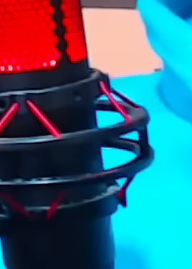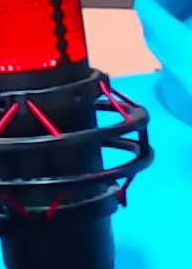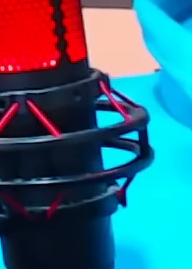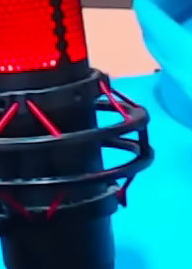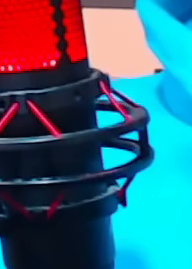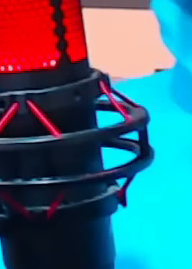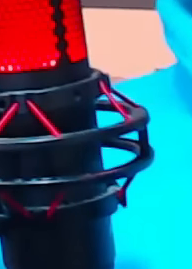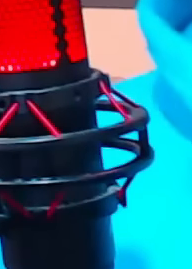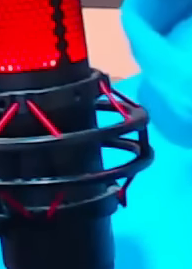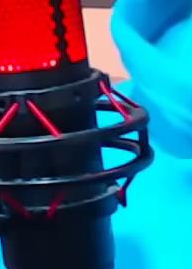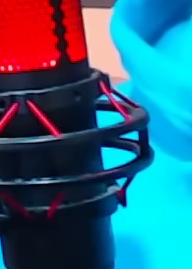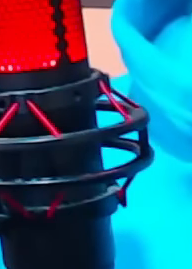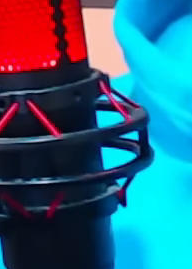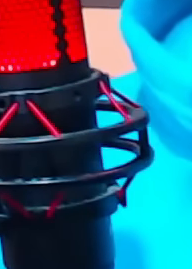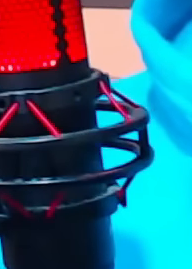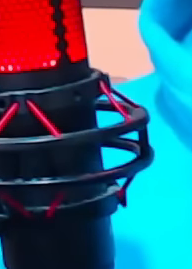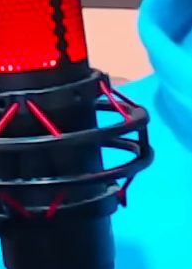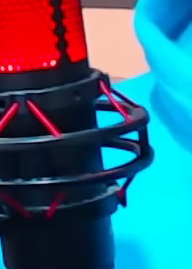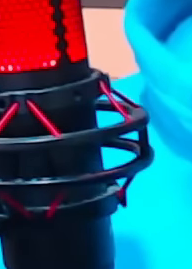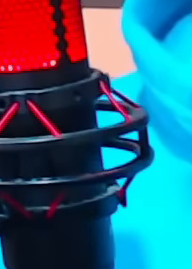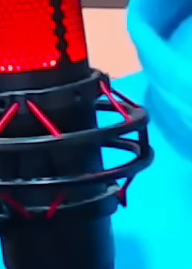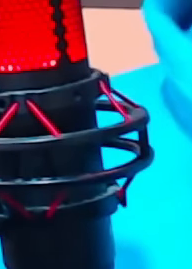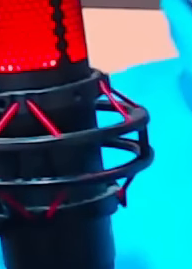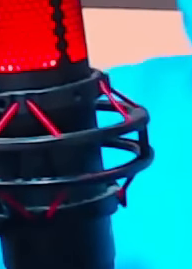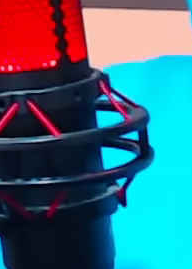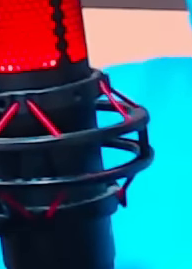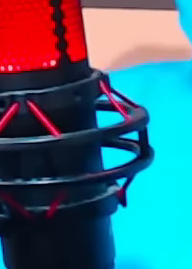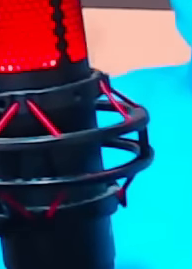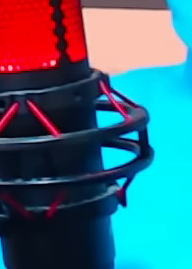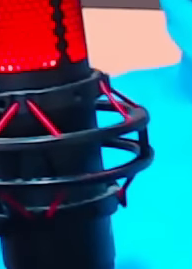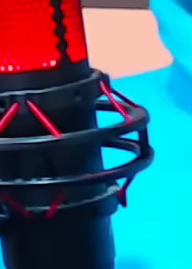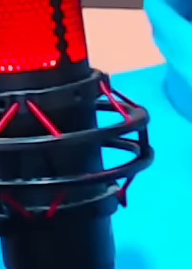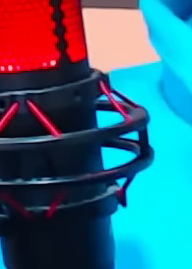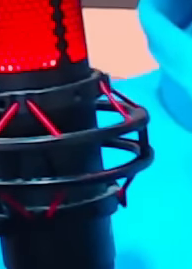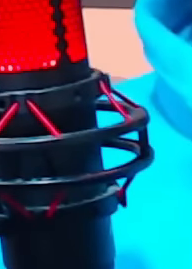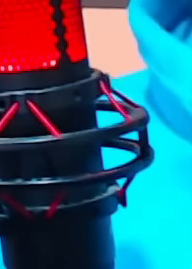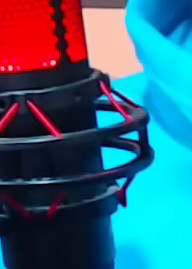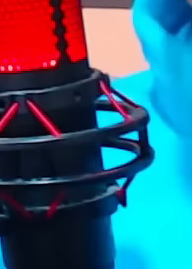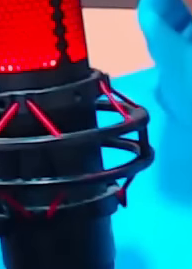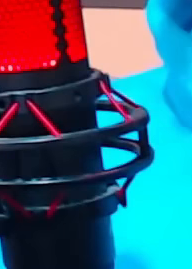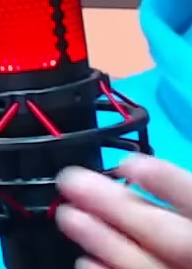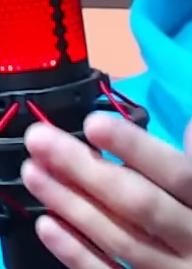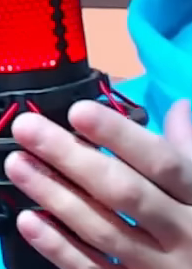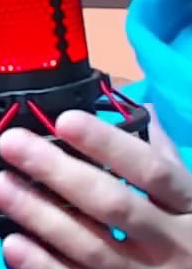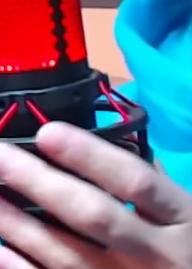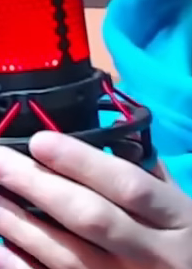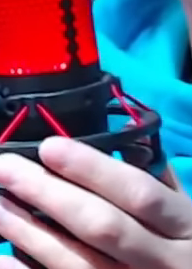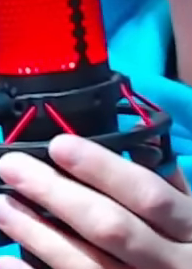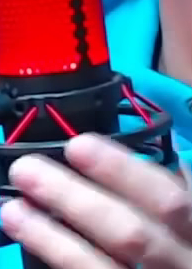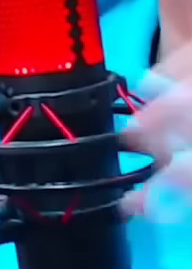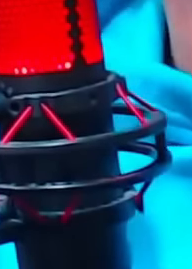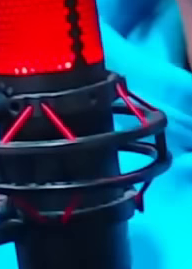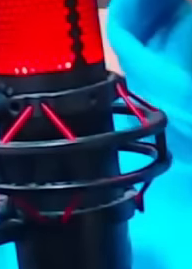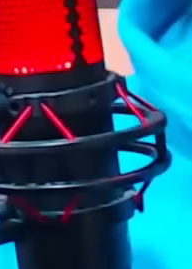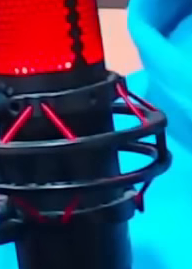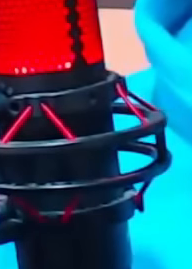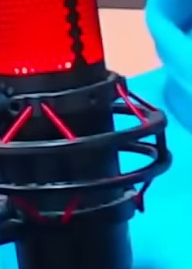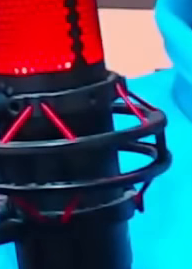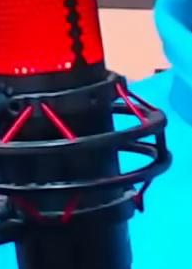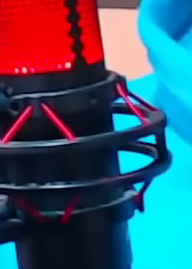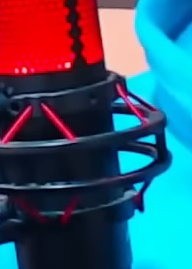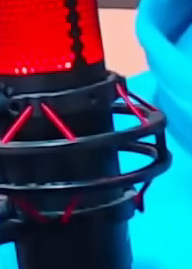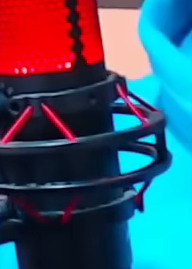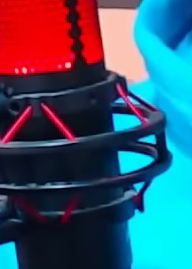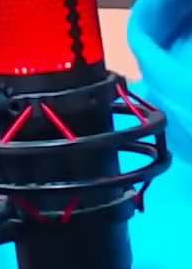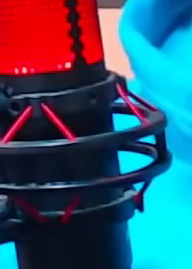¿Cómo andan, amigos? ¿Cómo anda todo por allá? Hoy es 21 de mayo, sí señores, días de